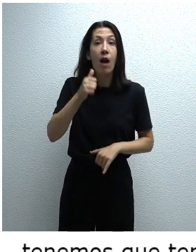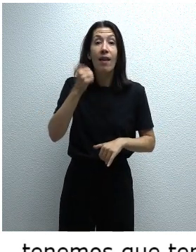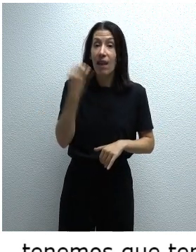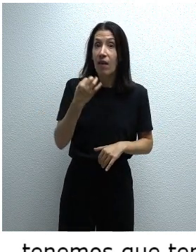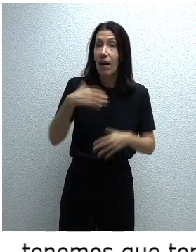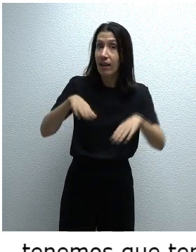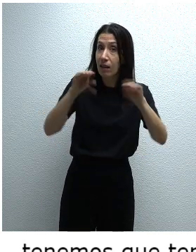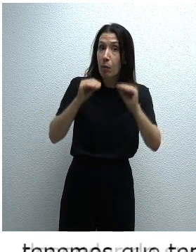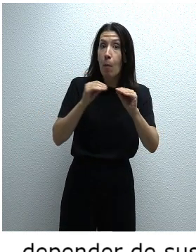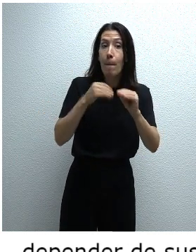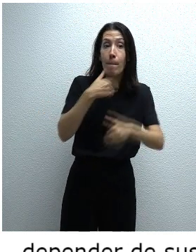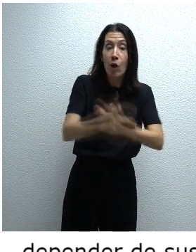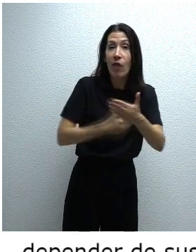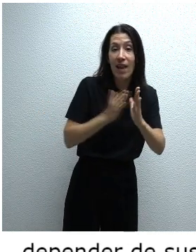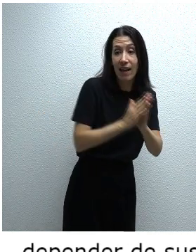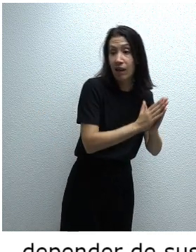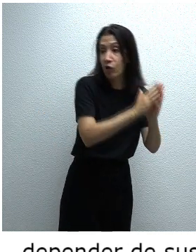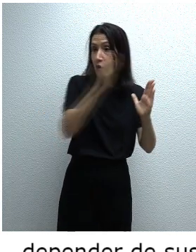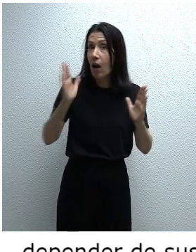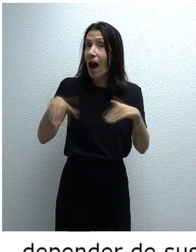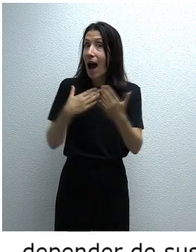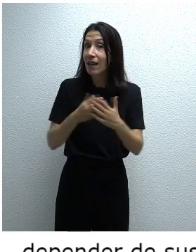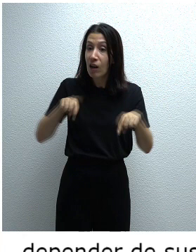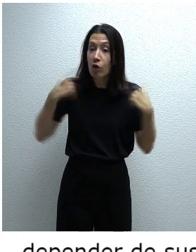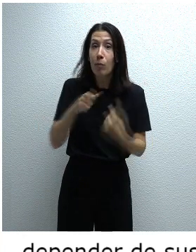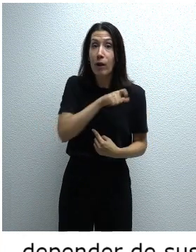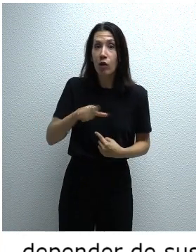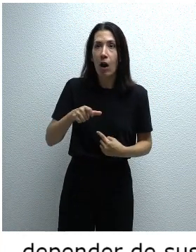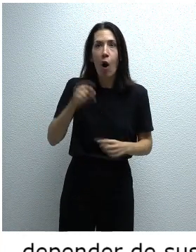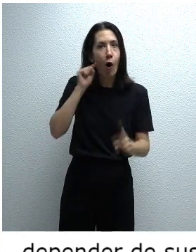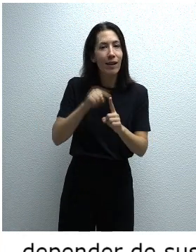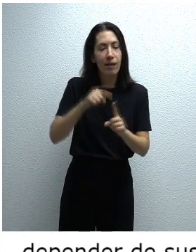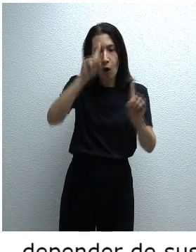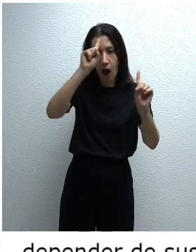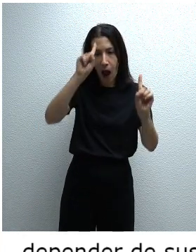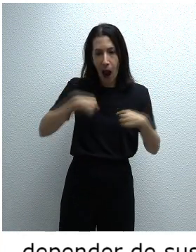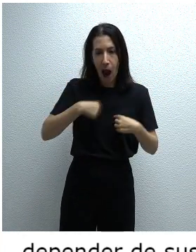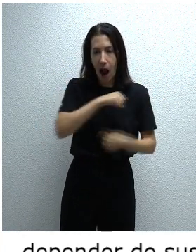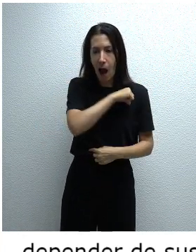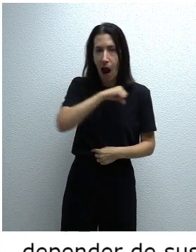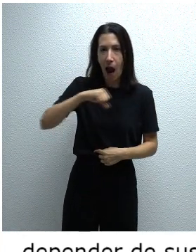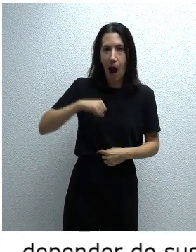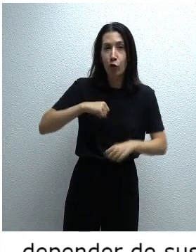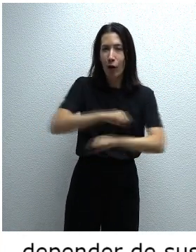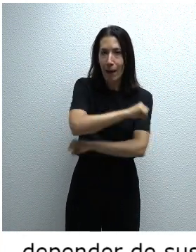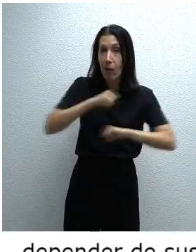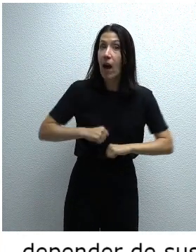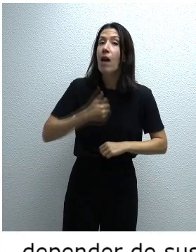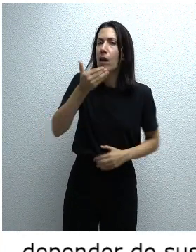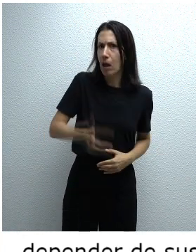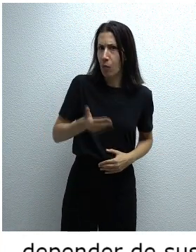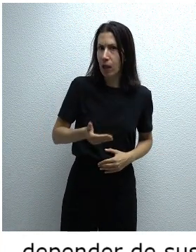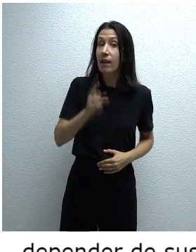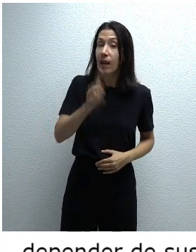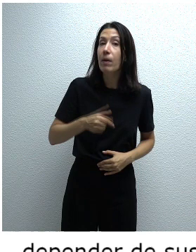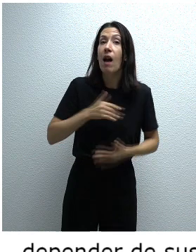personas tenemos que hacer para autoempoderarnos es un proceso importante. Y este proceso, que yo hablo de las